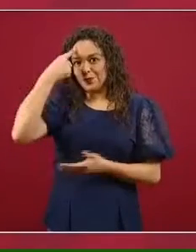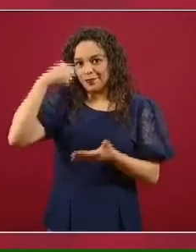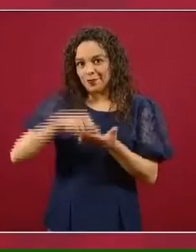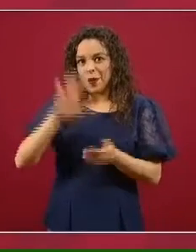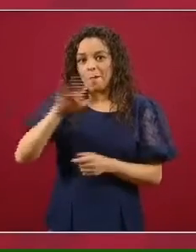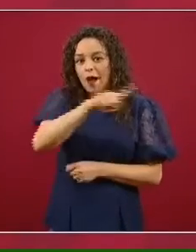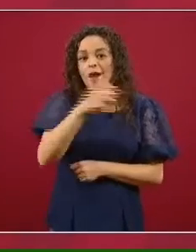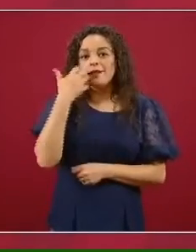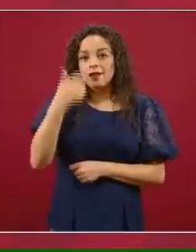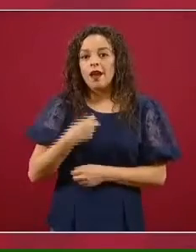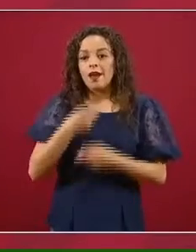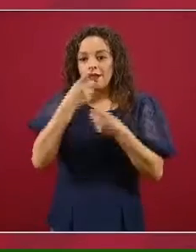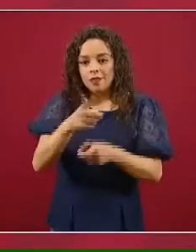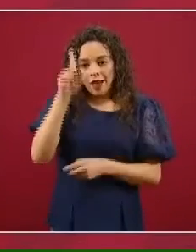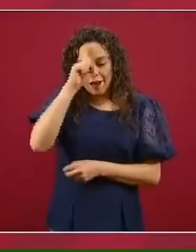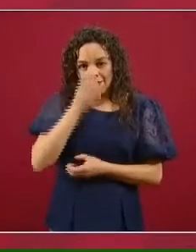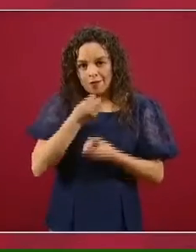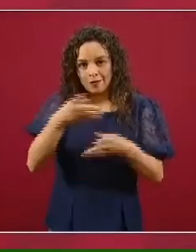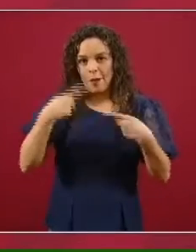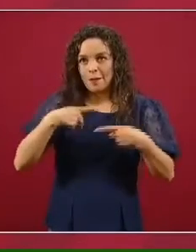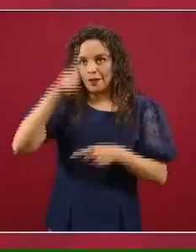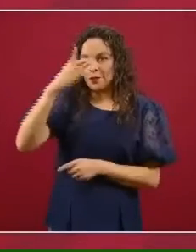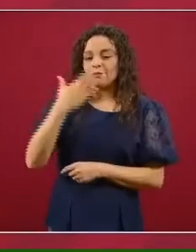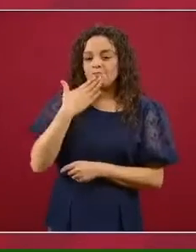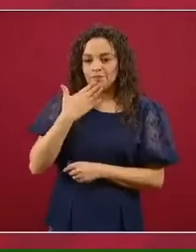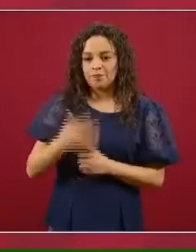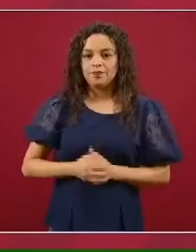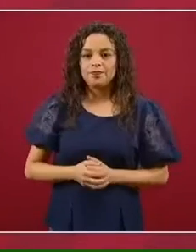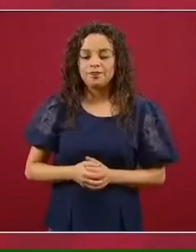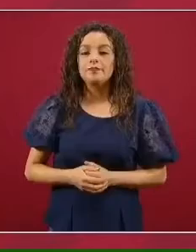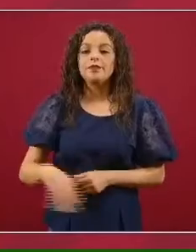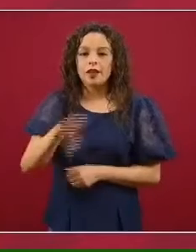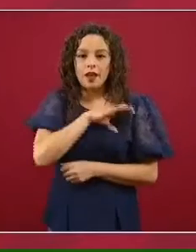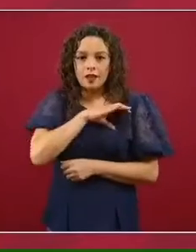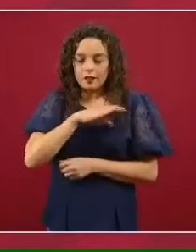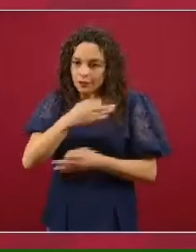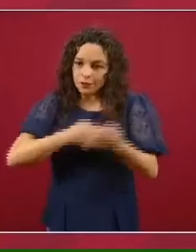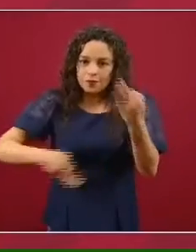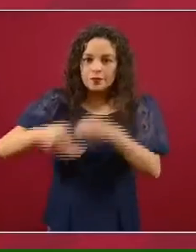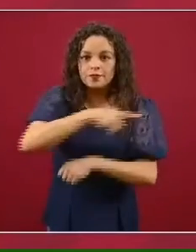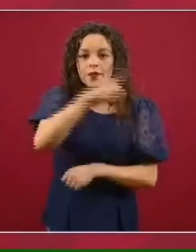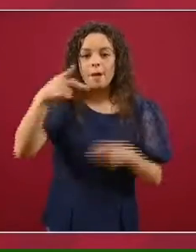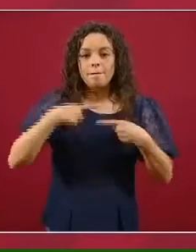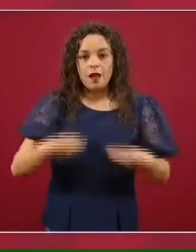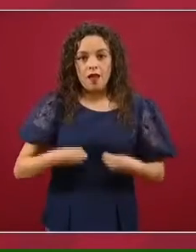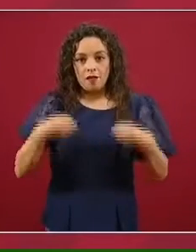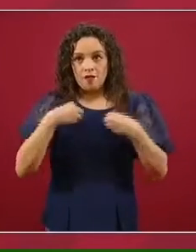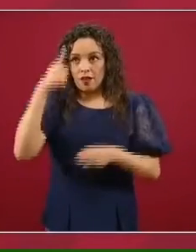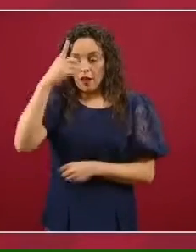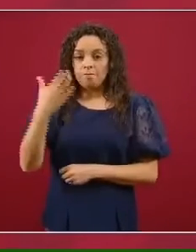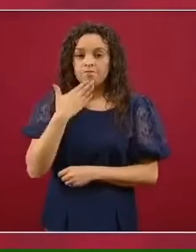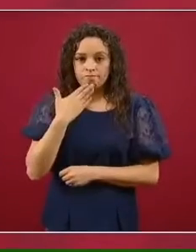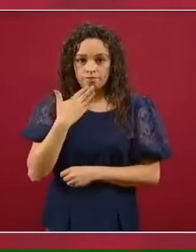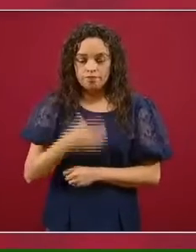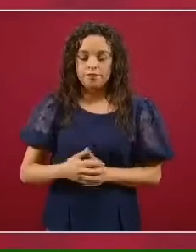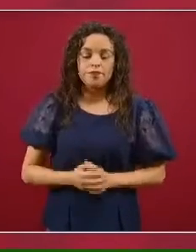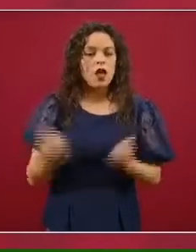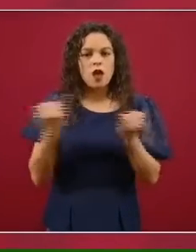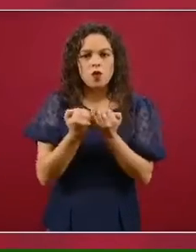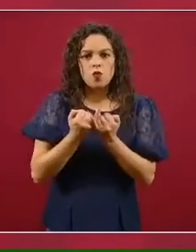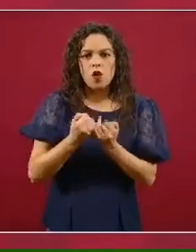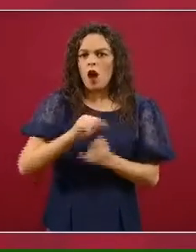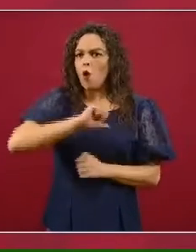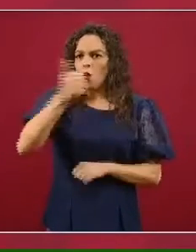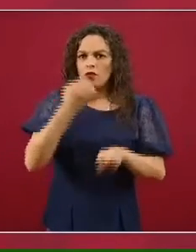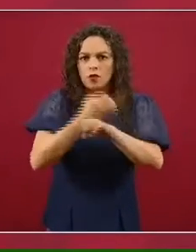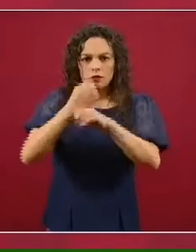Queridos habitantes del bello estado de Sonora, por favor, igual que todos los estados de la República, por